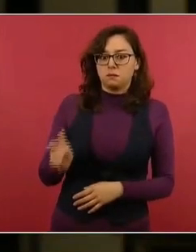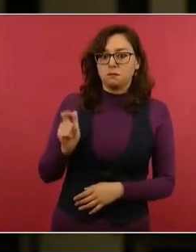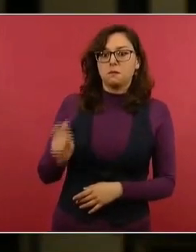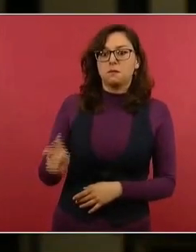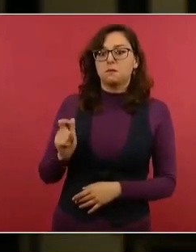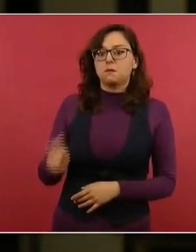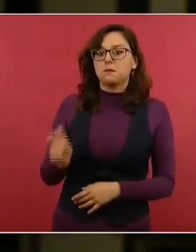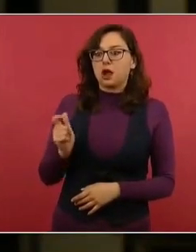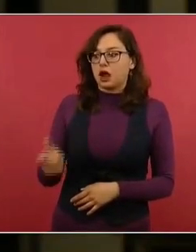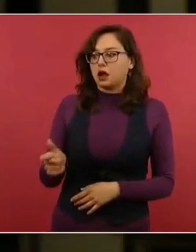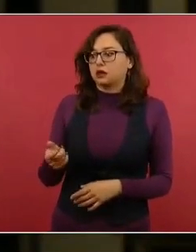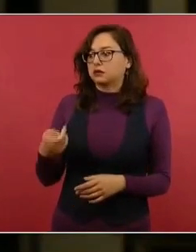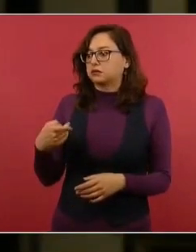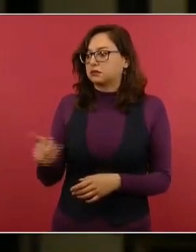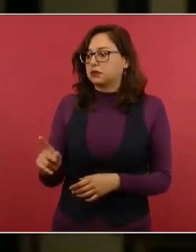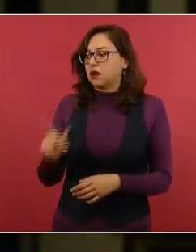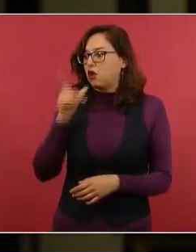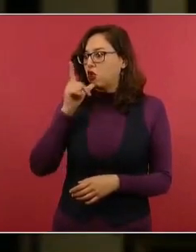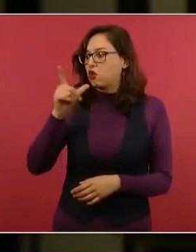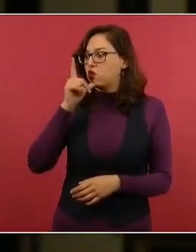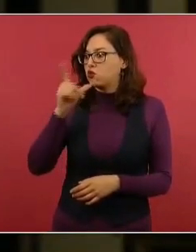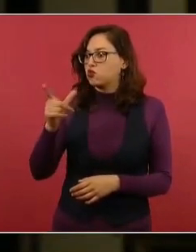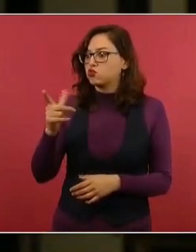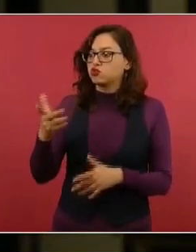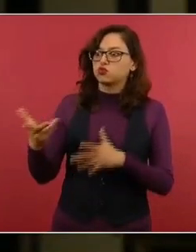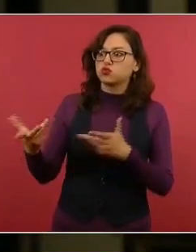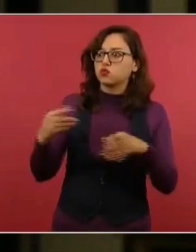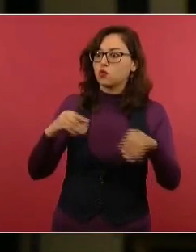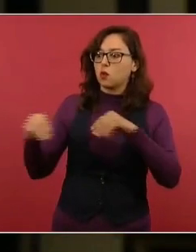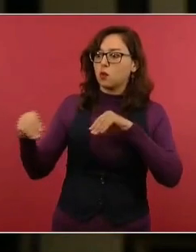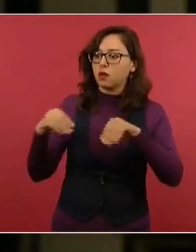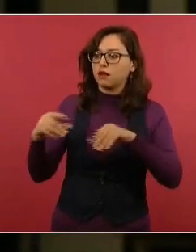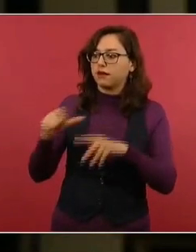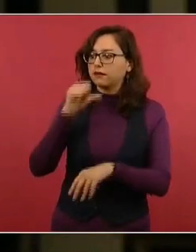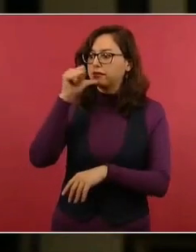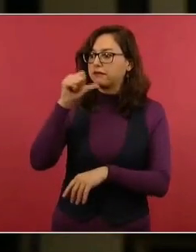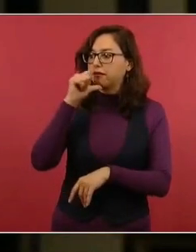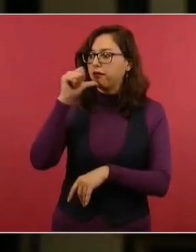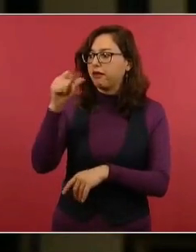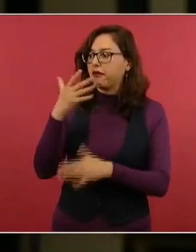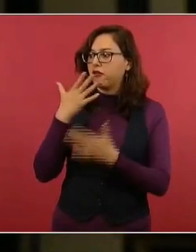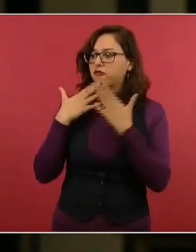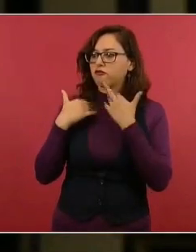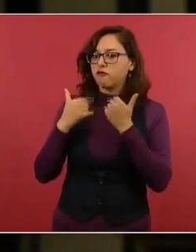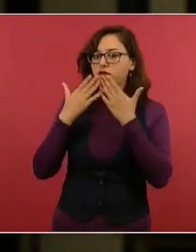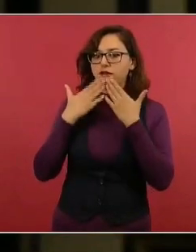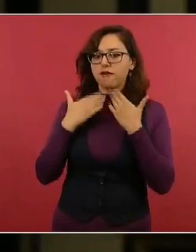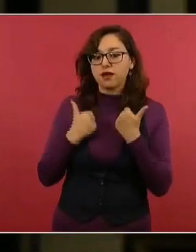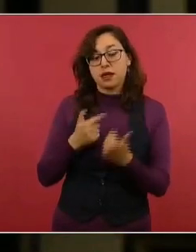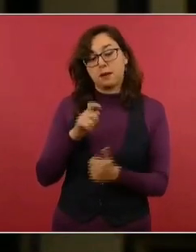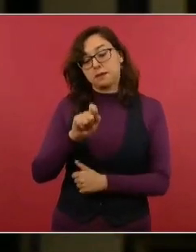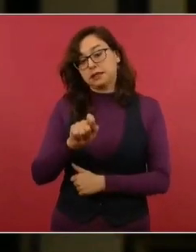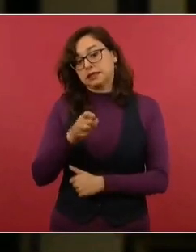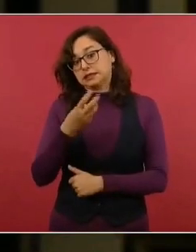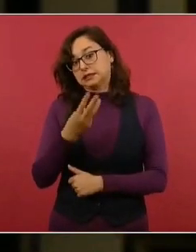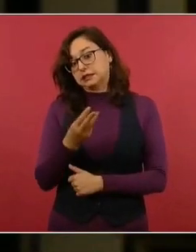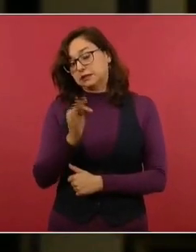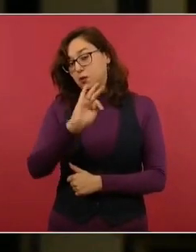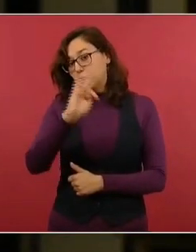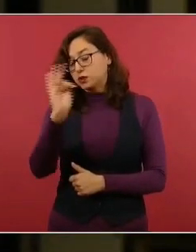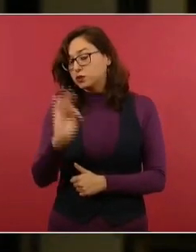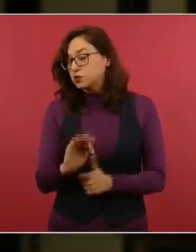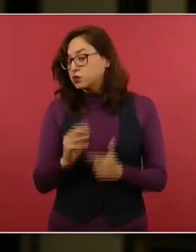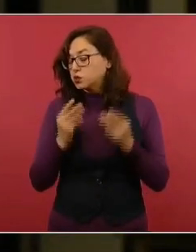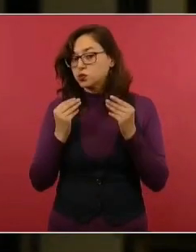sin recursos por pues es muy alto, el 26% de las transferencias es altísimo? Entonces,